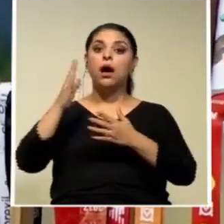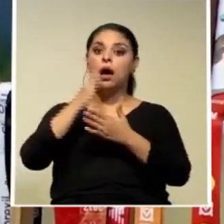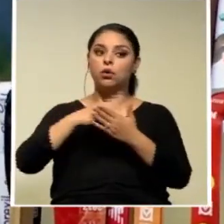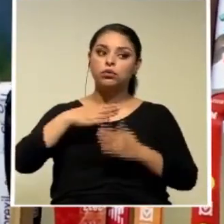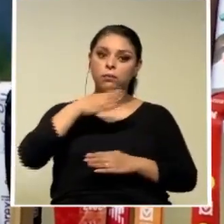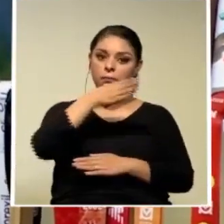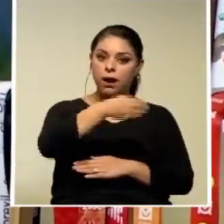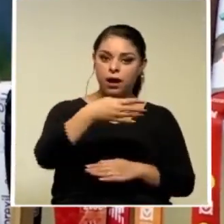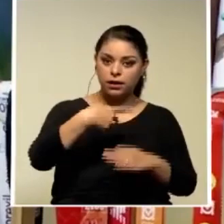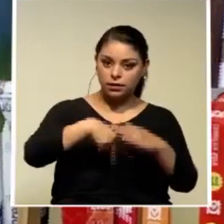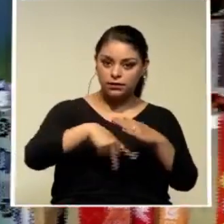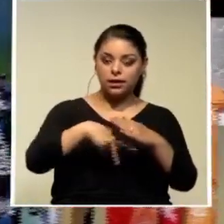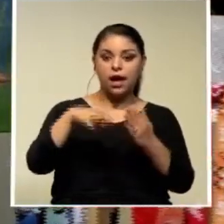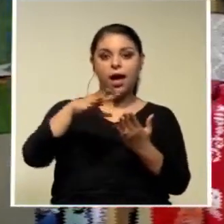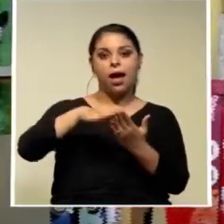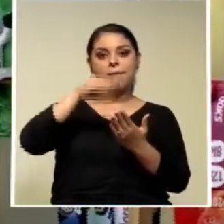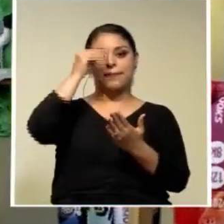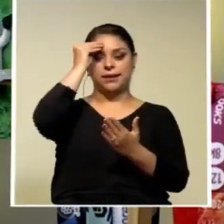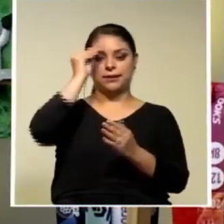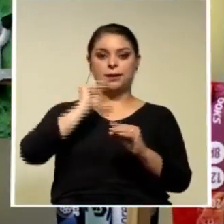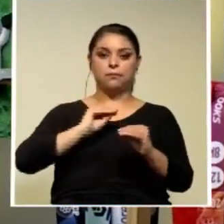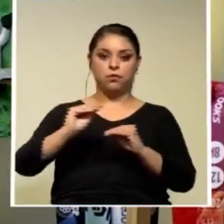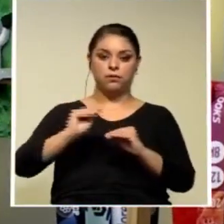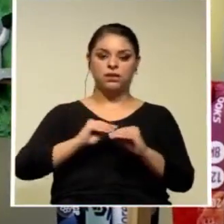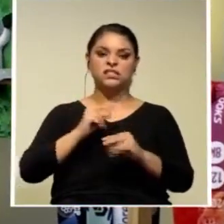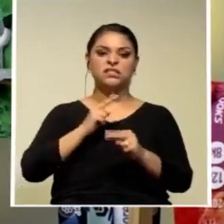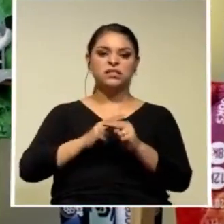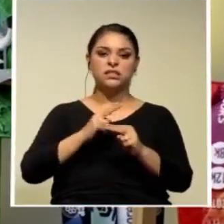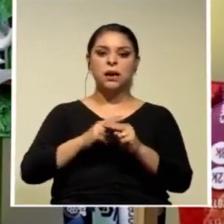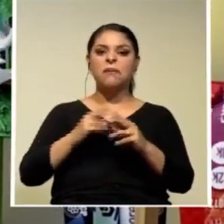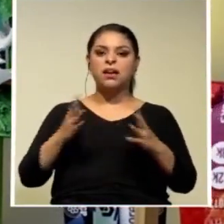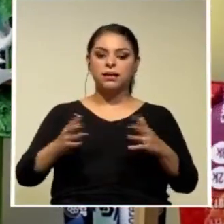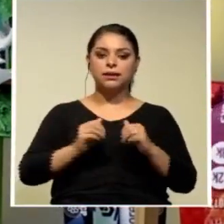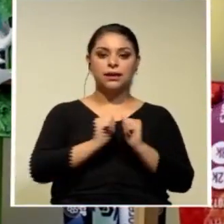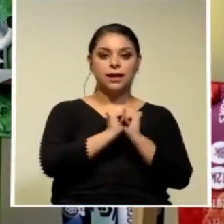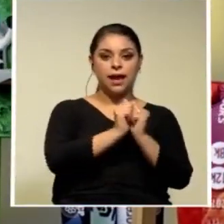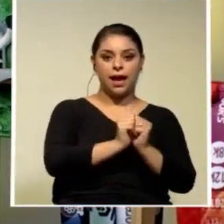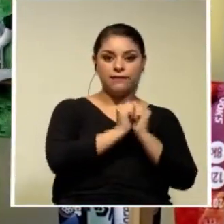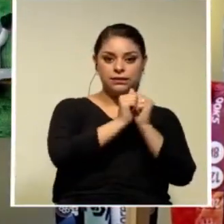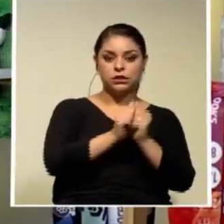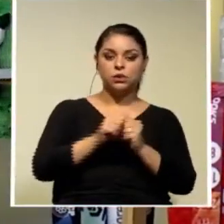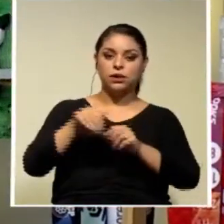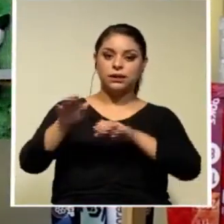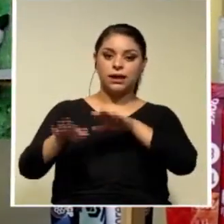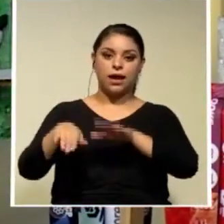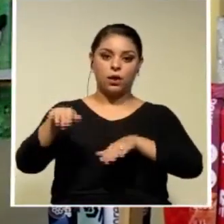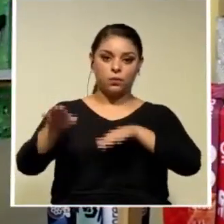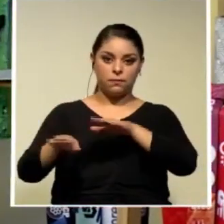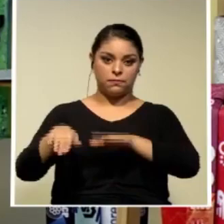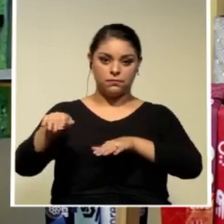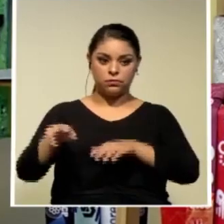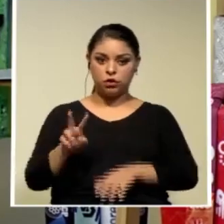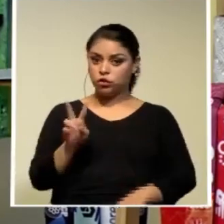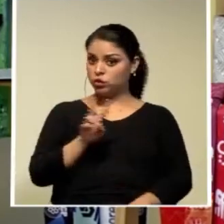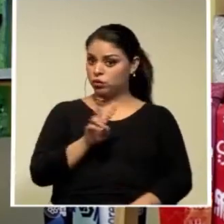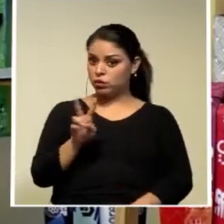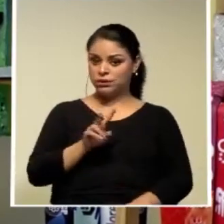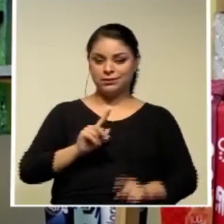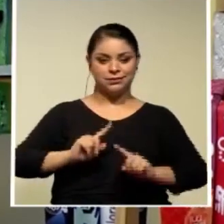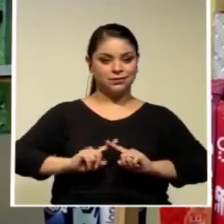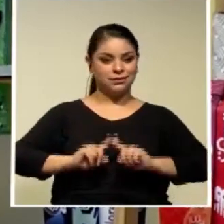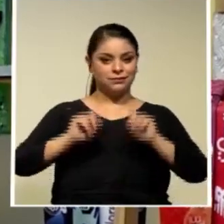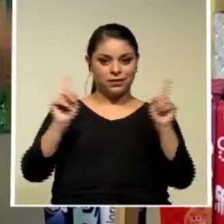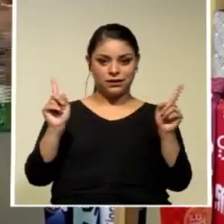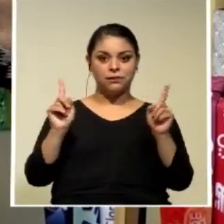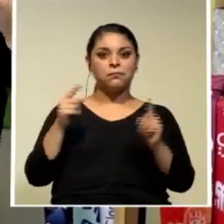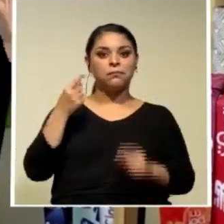preescolar a hacer estos movimientos. Ellos se llaman caballito y galopar, que son dos completamente